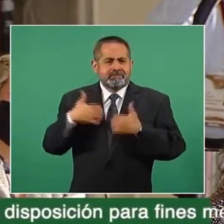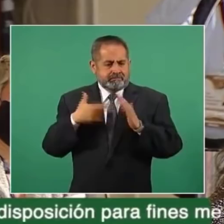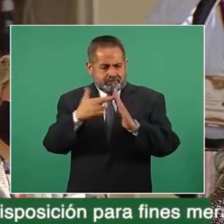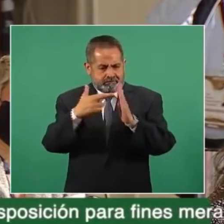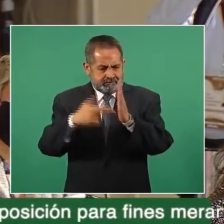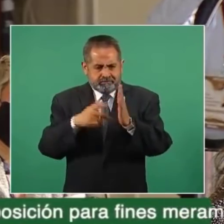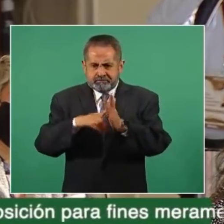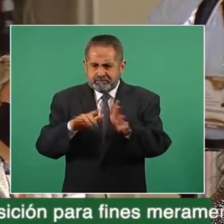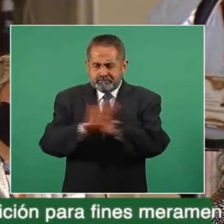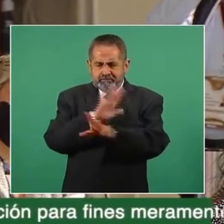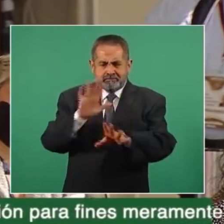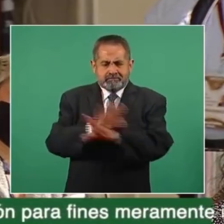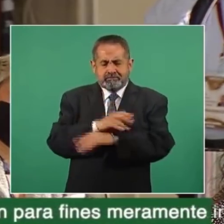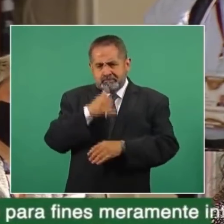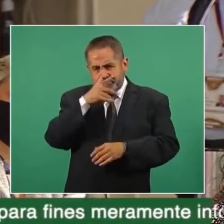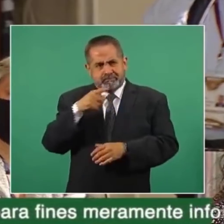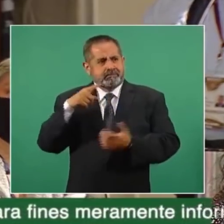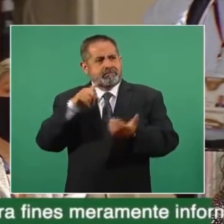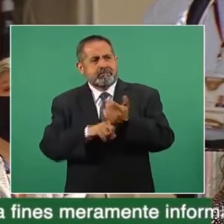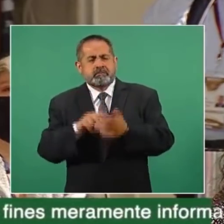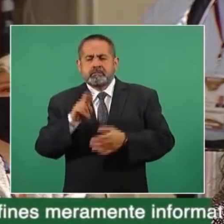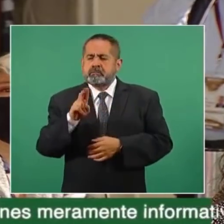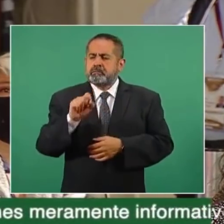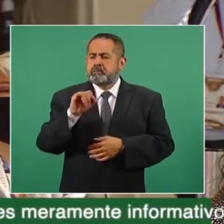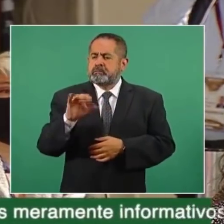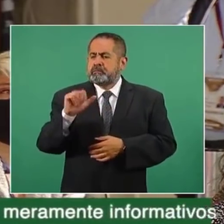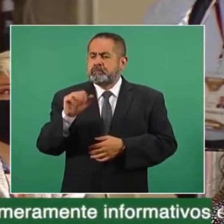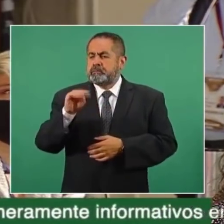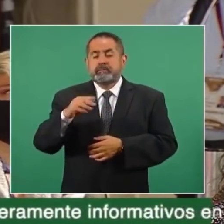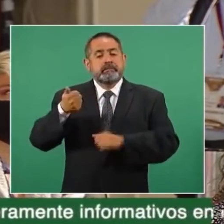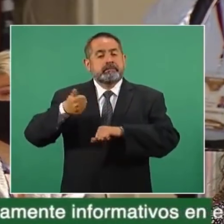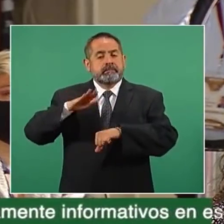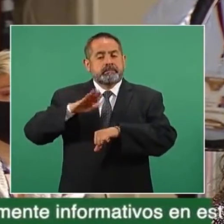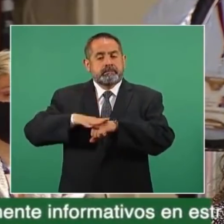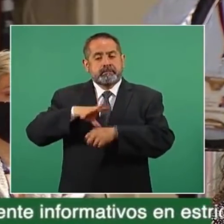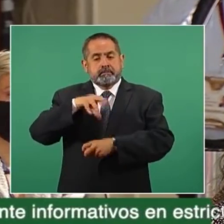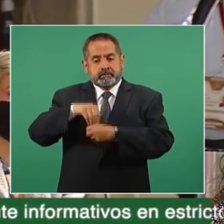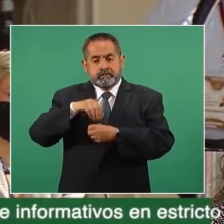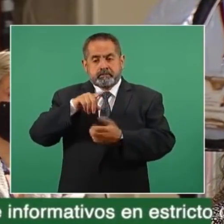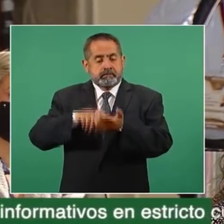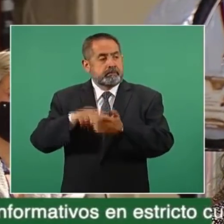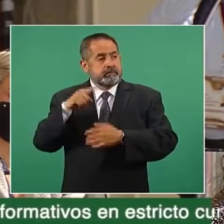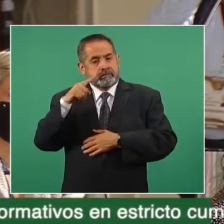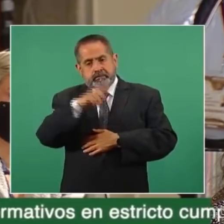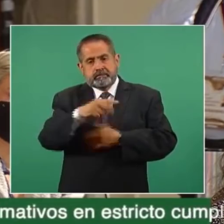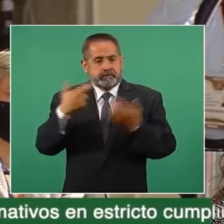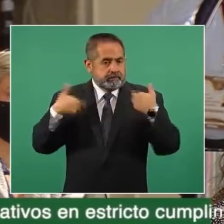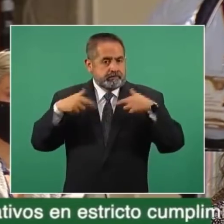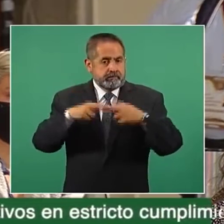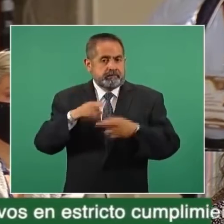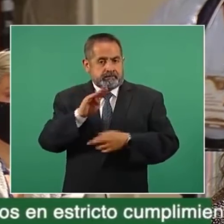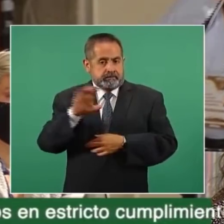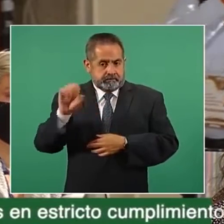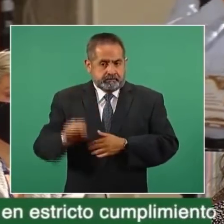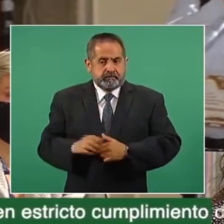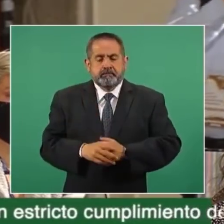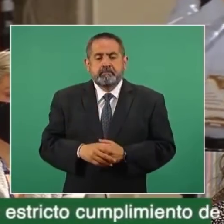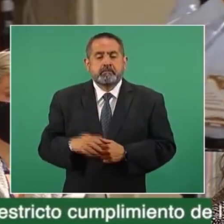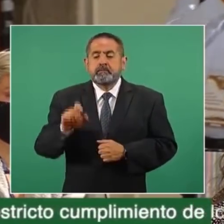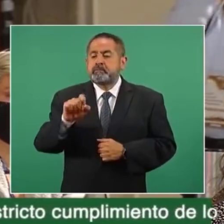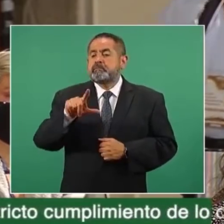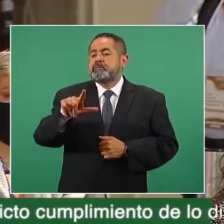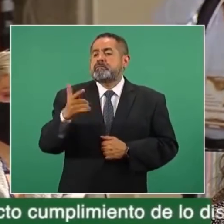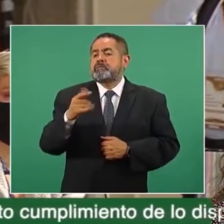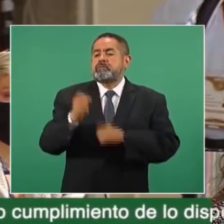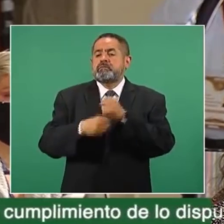la falta de respuestas de la música que es el organismo encargado de la admisión promoción y reconocimiento de los docentes el 27 de julio